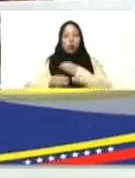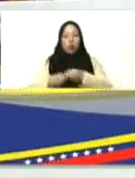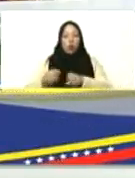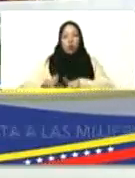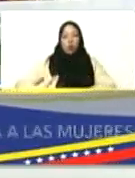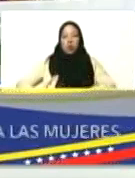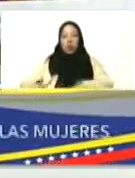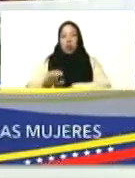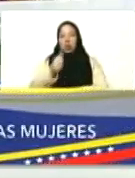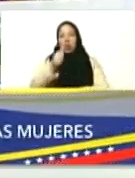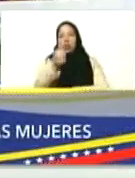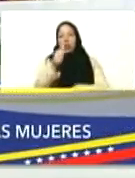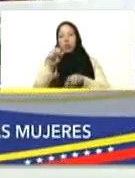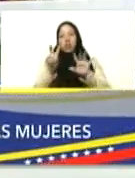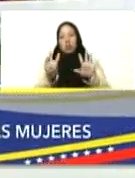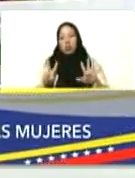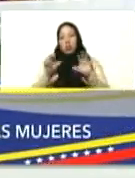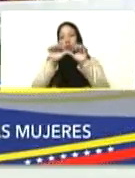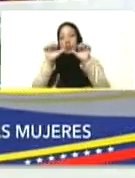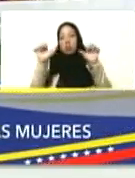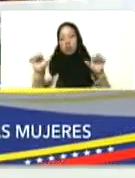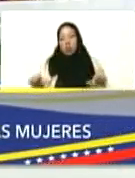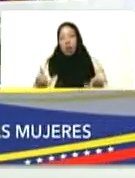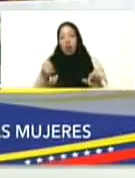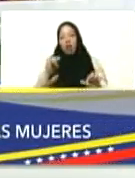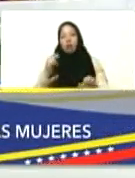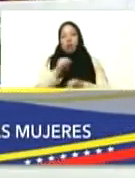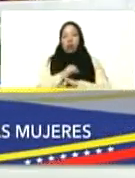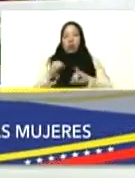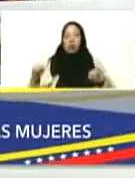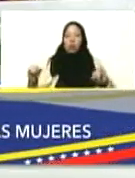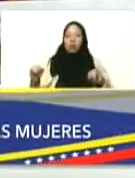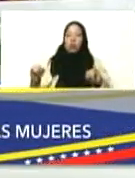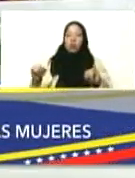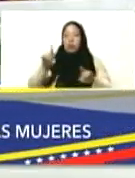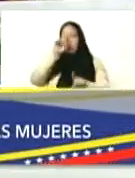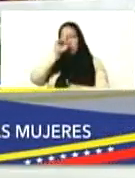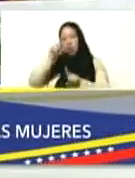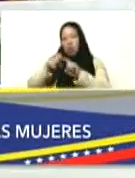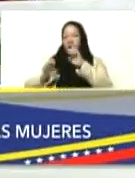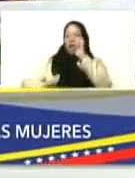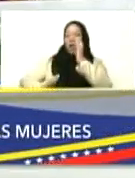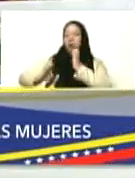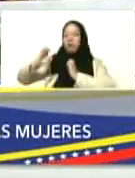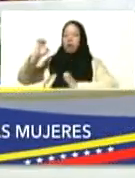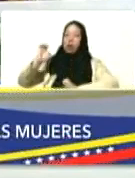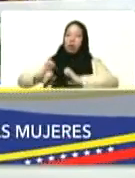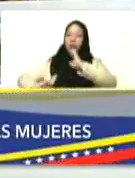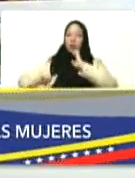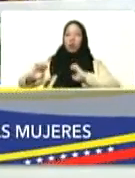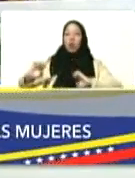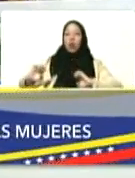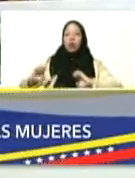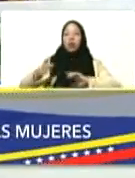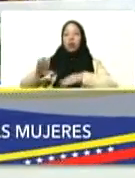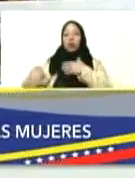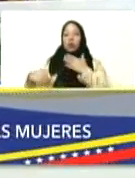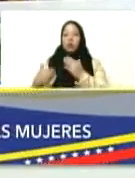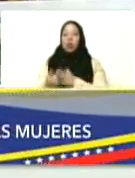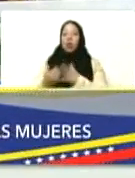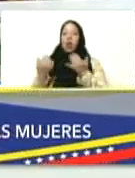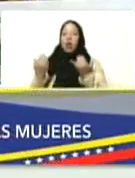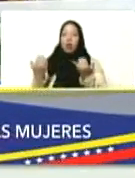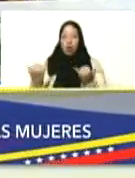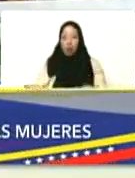rehabilitación de 17 existentes a fin de detectar, diagnosticar de manera temprana y